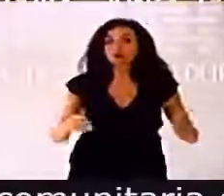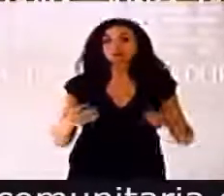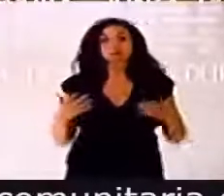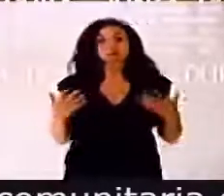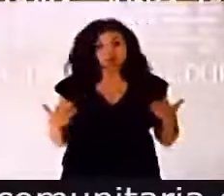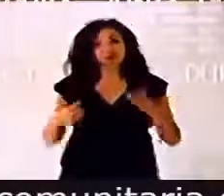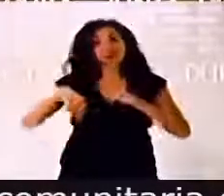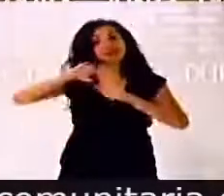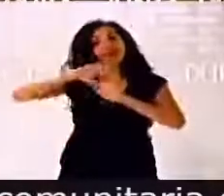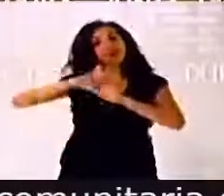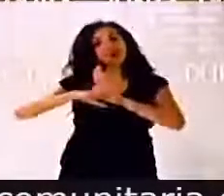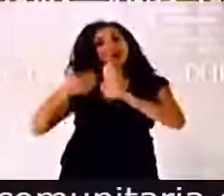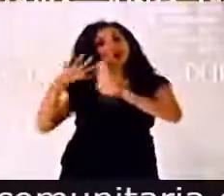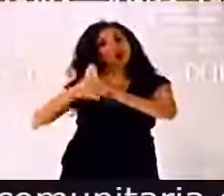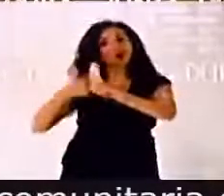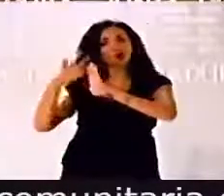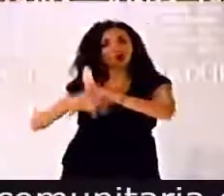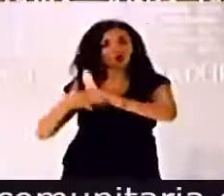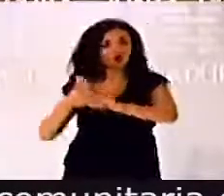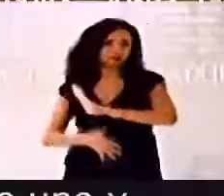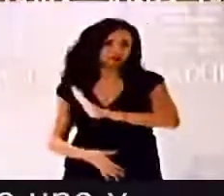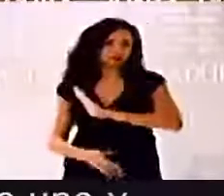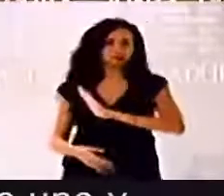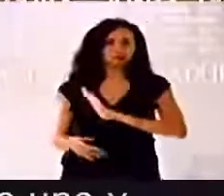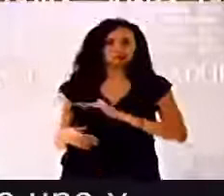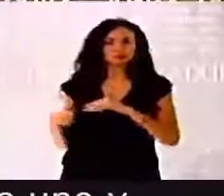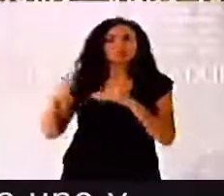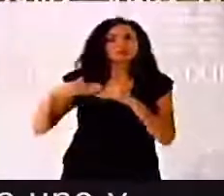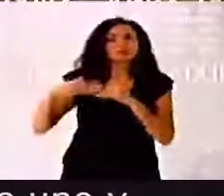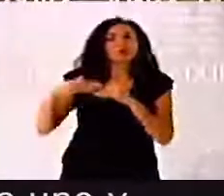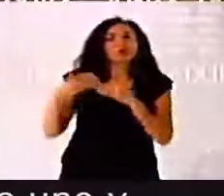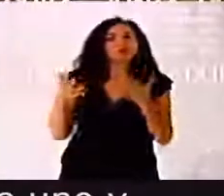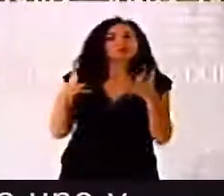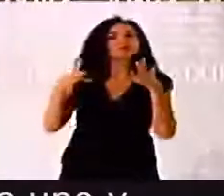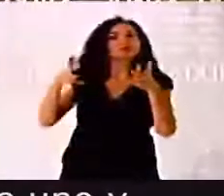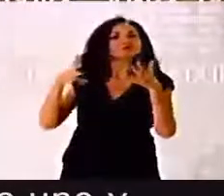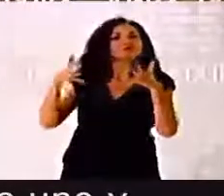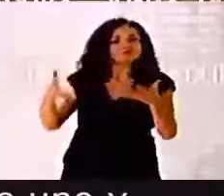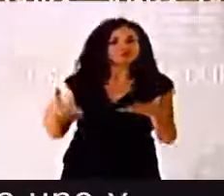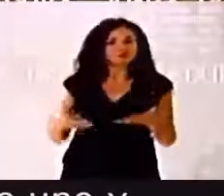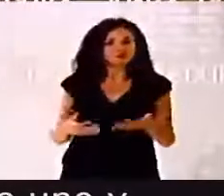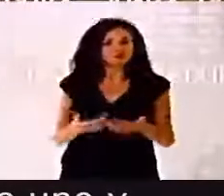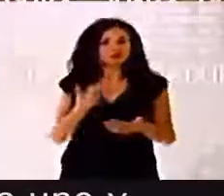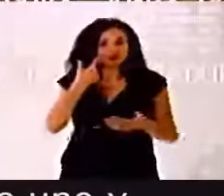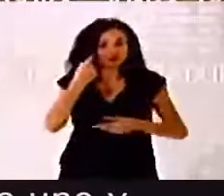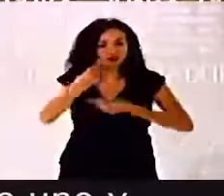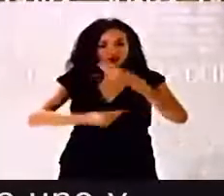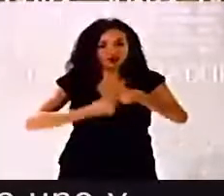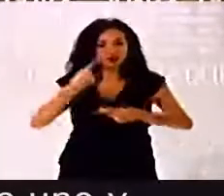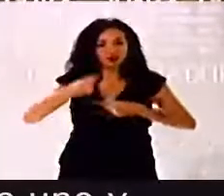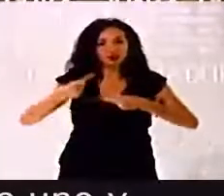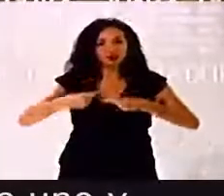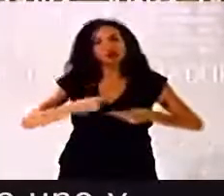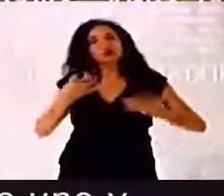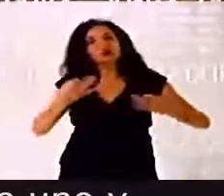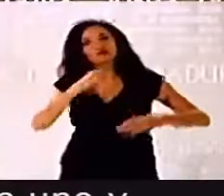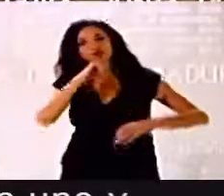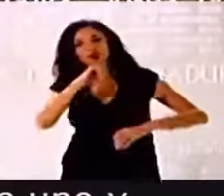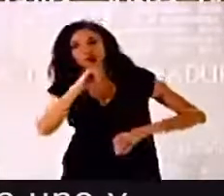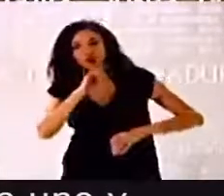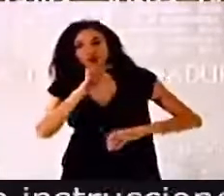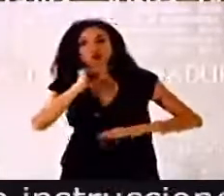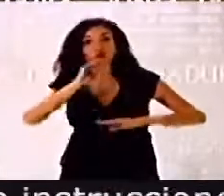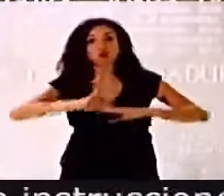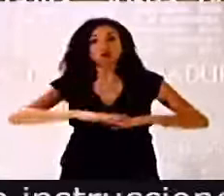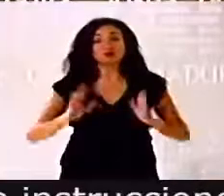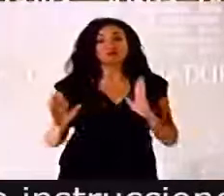unas instrucciones, un mínimo de indicaciones de cómo se deben hacer las cosas para cumplir la fase